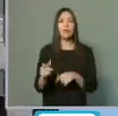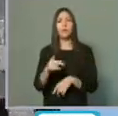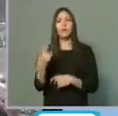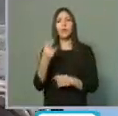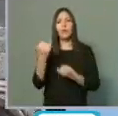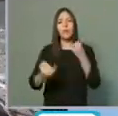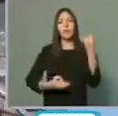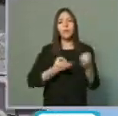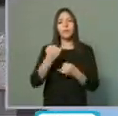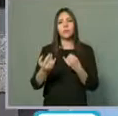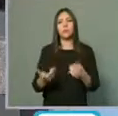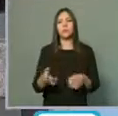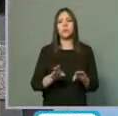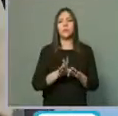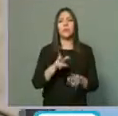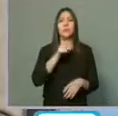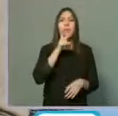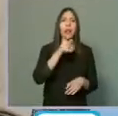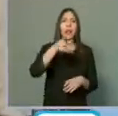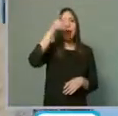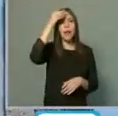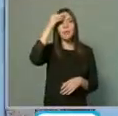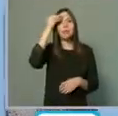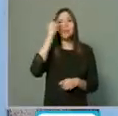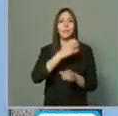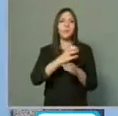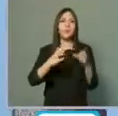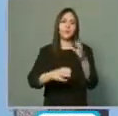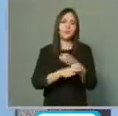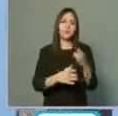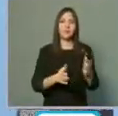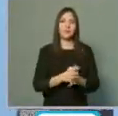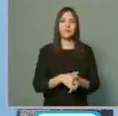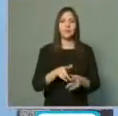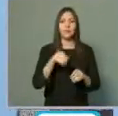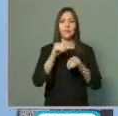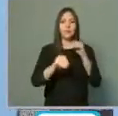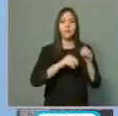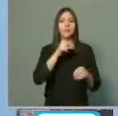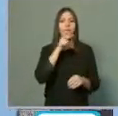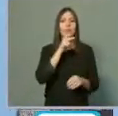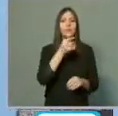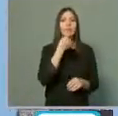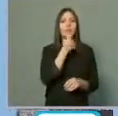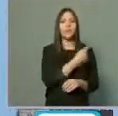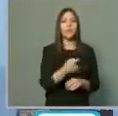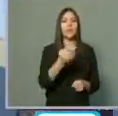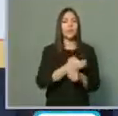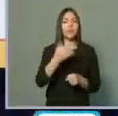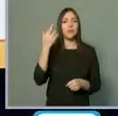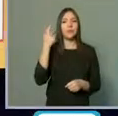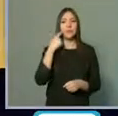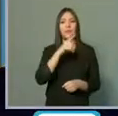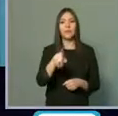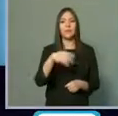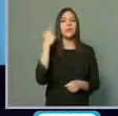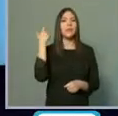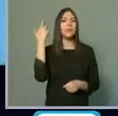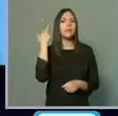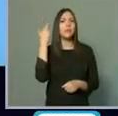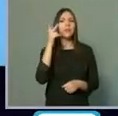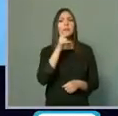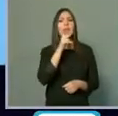y entre palabras, algarabía, lo que nos gusta son las palabras. Entonces quisimos hacer un libro para que los chavos cuando están oyendo una conversación entre